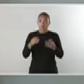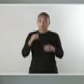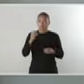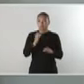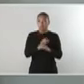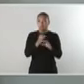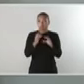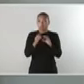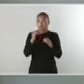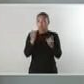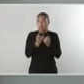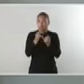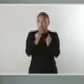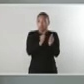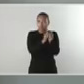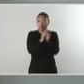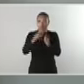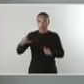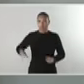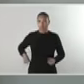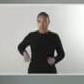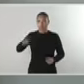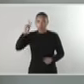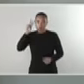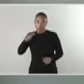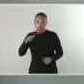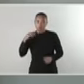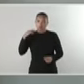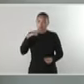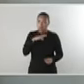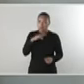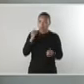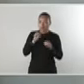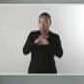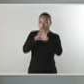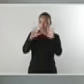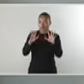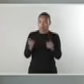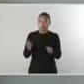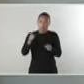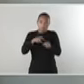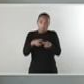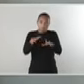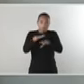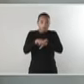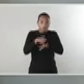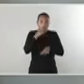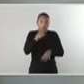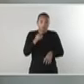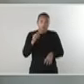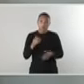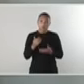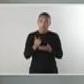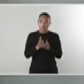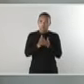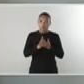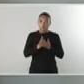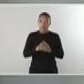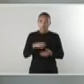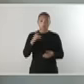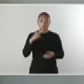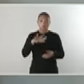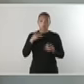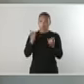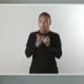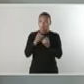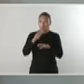contigo Un gobierno honesto eficaz y transparente que te incluya y que te tome en cuenta conmigo no más